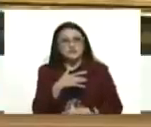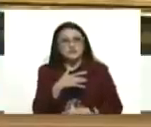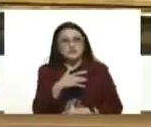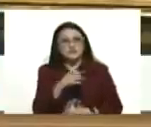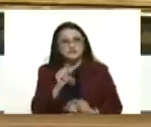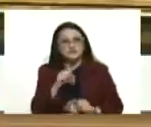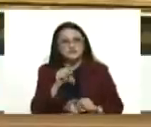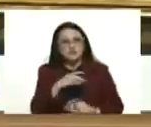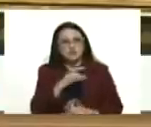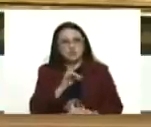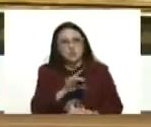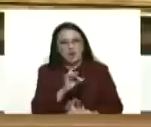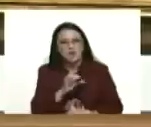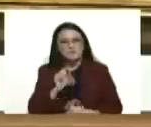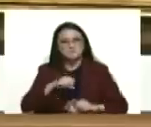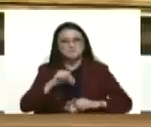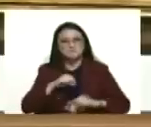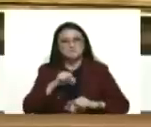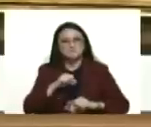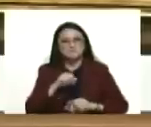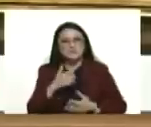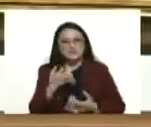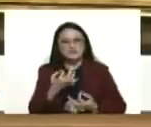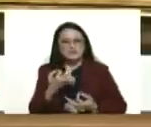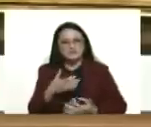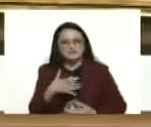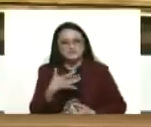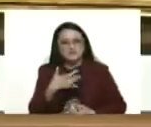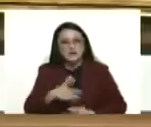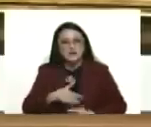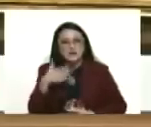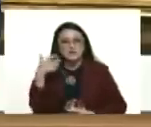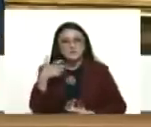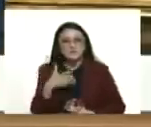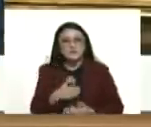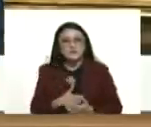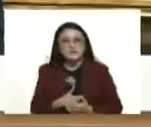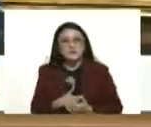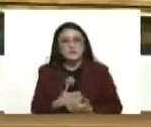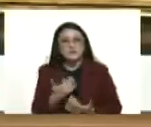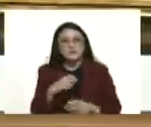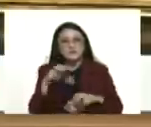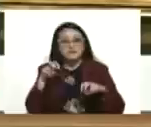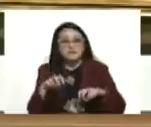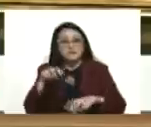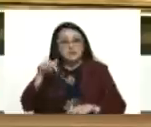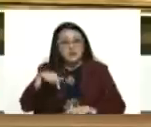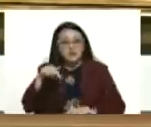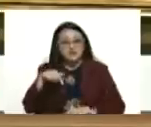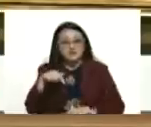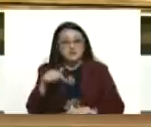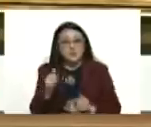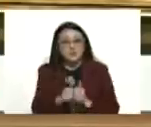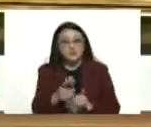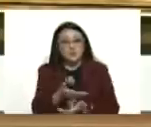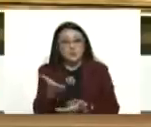duele, sí duele, da mucha rabia. Cuando uno que se sentaba aquí, junto a